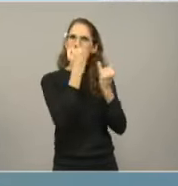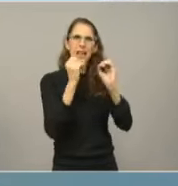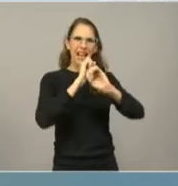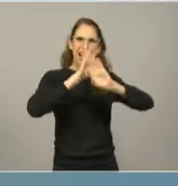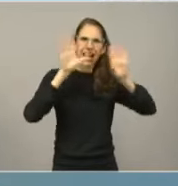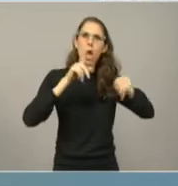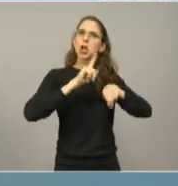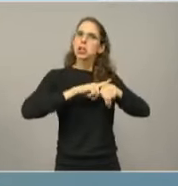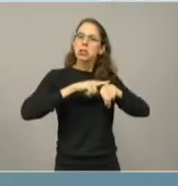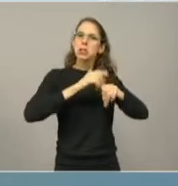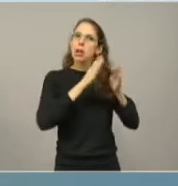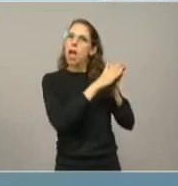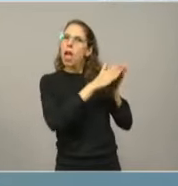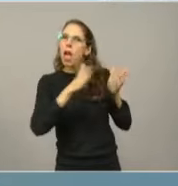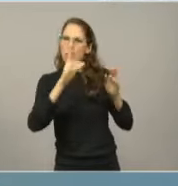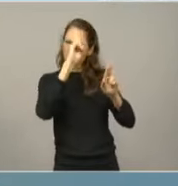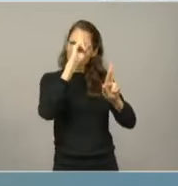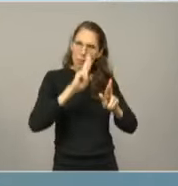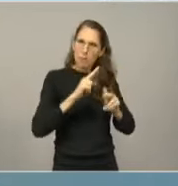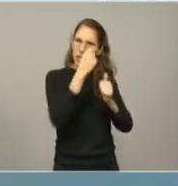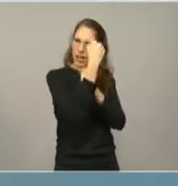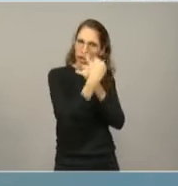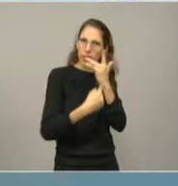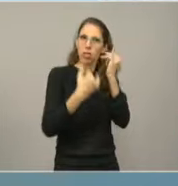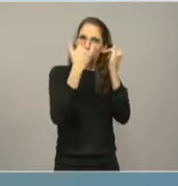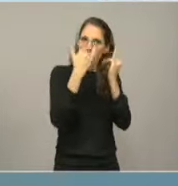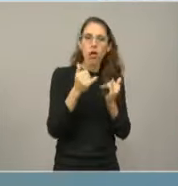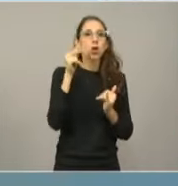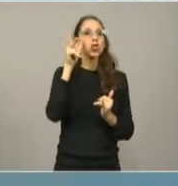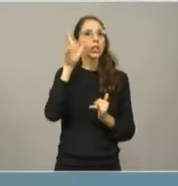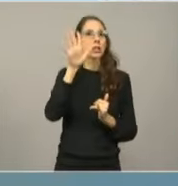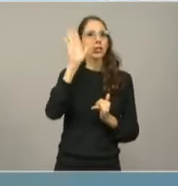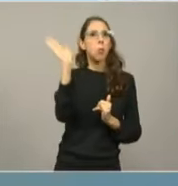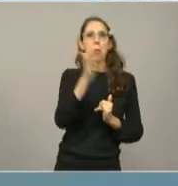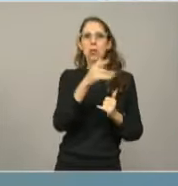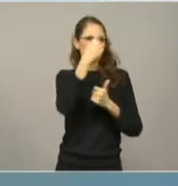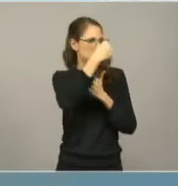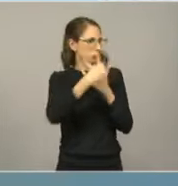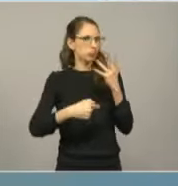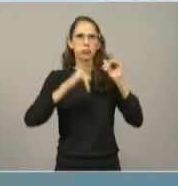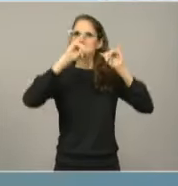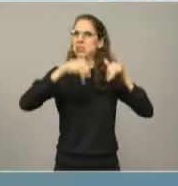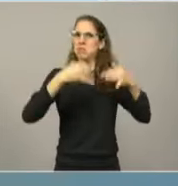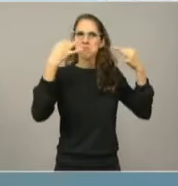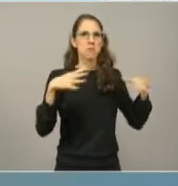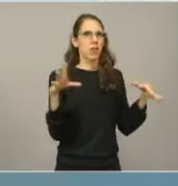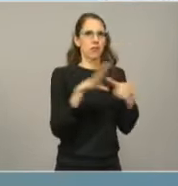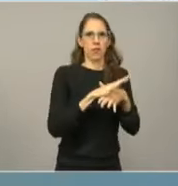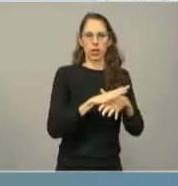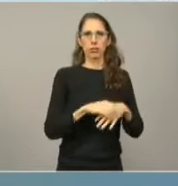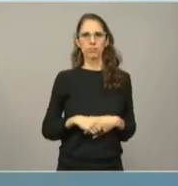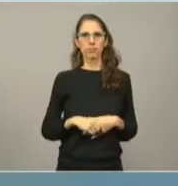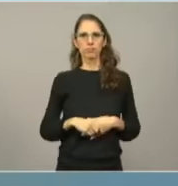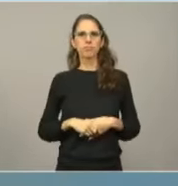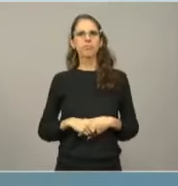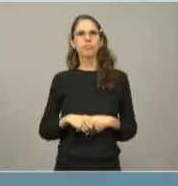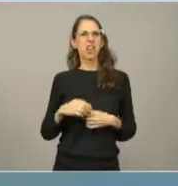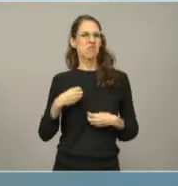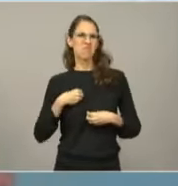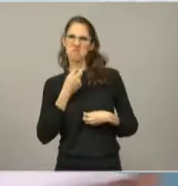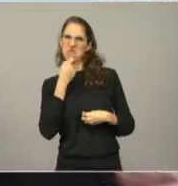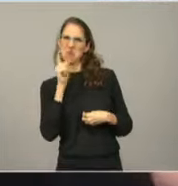el tiempo que se le dedica el respeto más del 85 por de las personas estuvieron conformes con todas estas dimensiones de la atención la insatisfacción es del